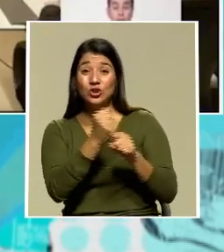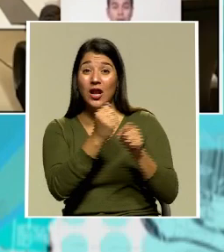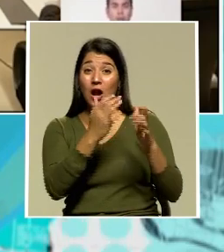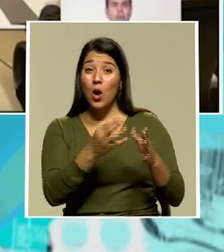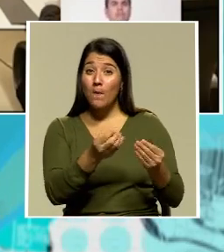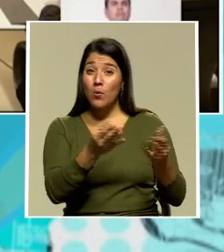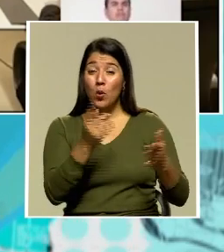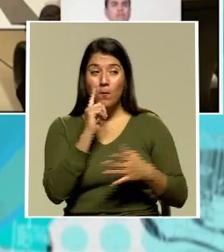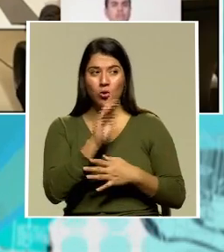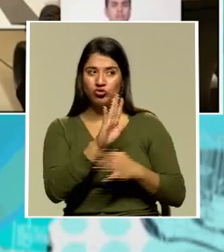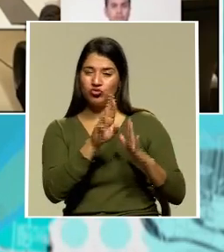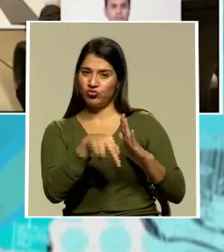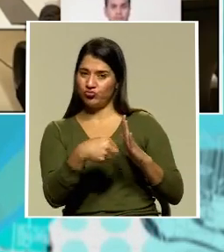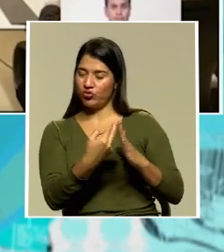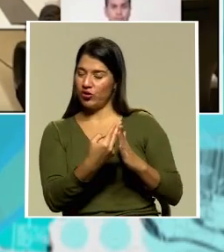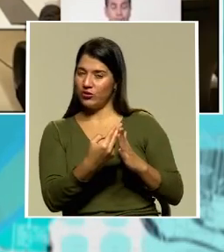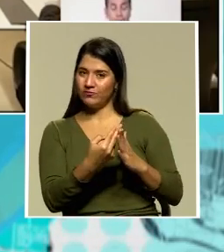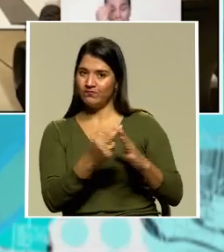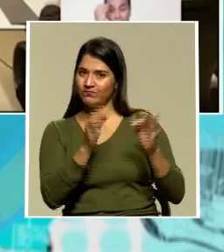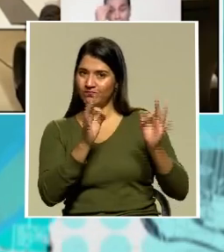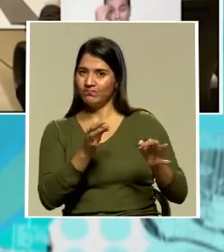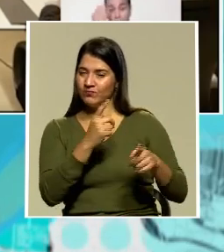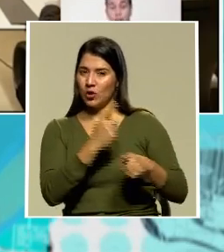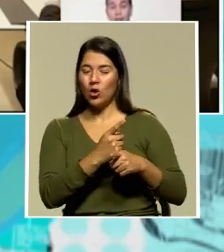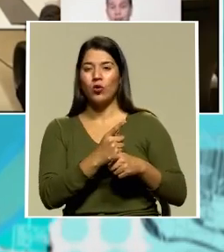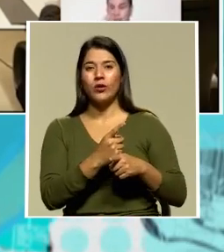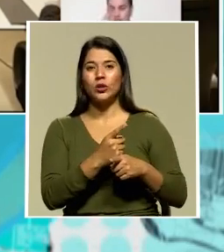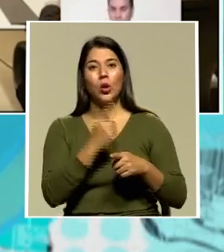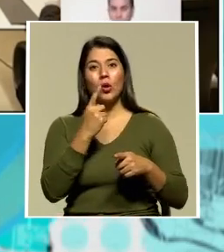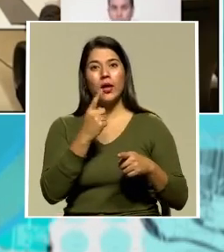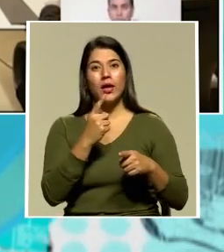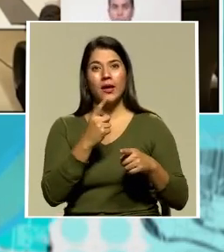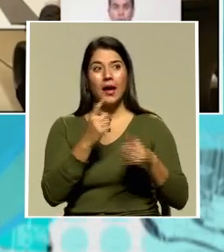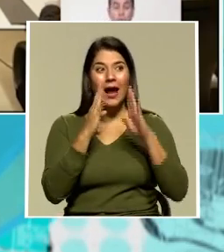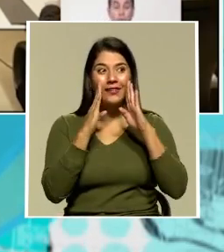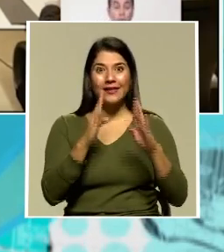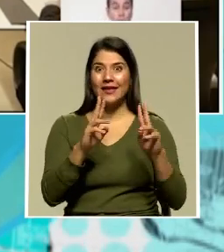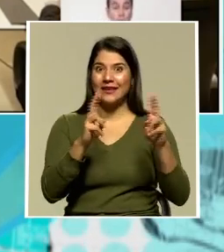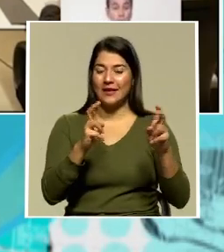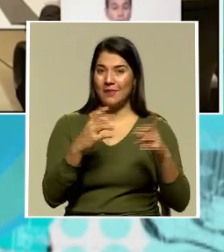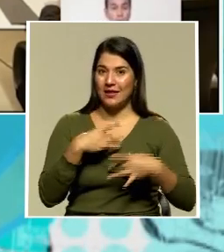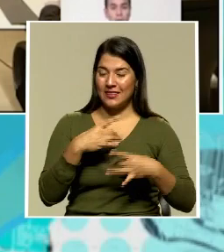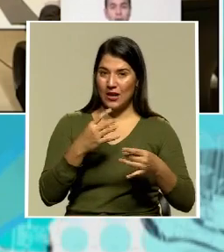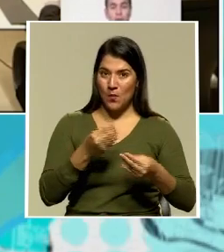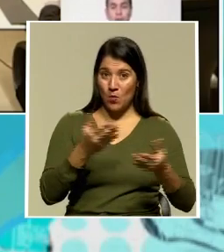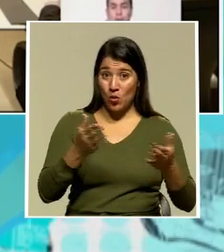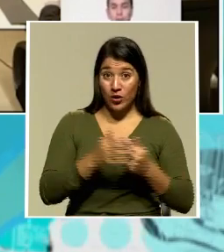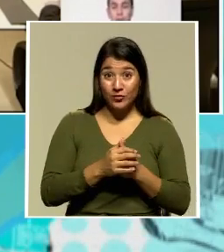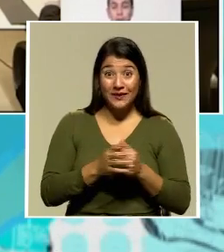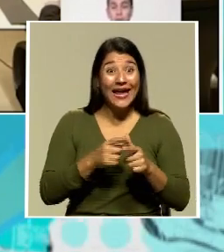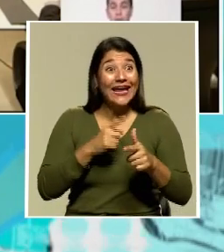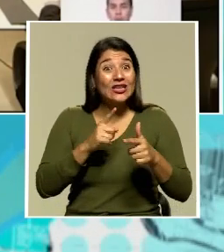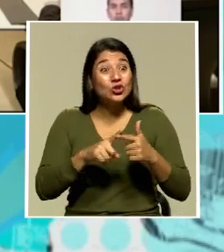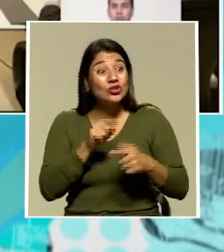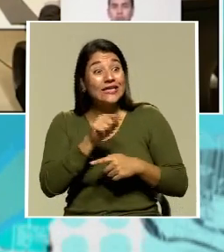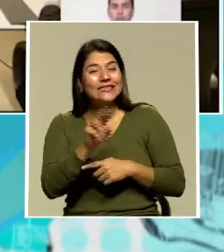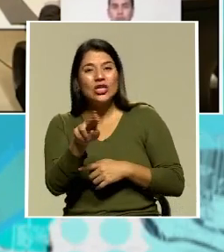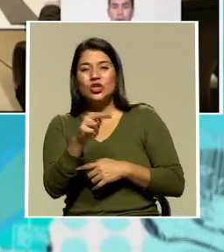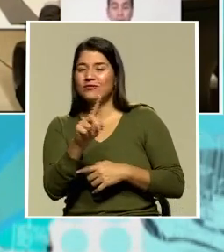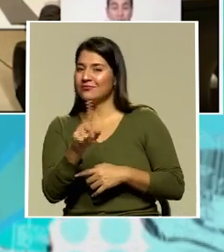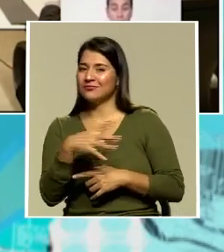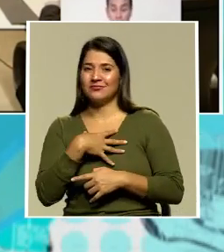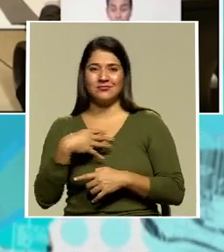bastante lamentable en el manejo de diversas cosas de interés público. Y esto es algo que no le agrada al